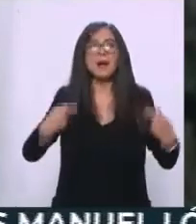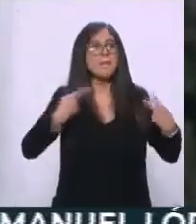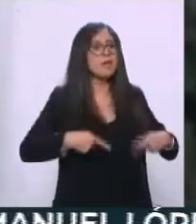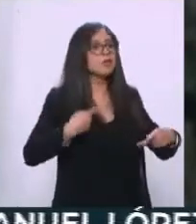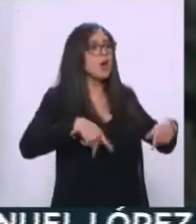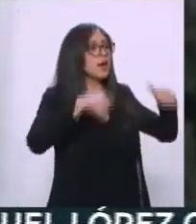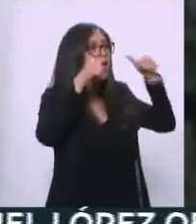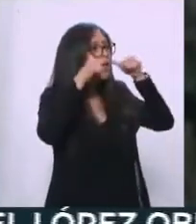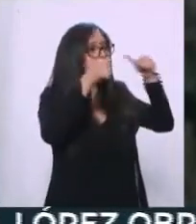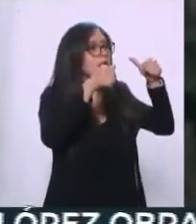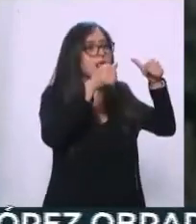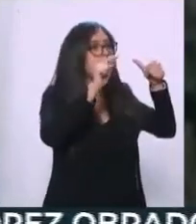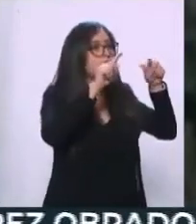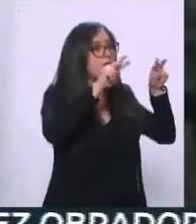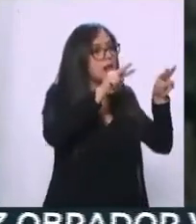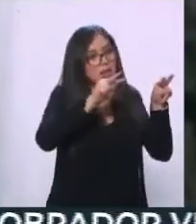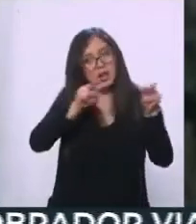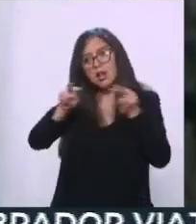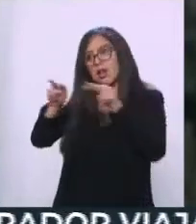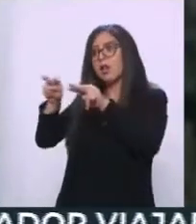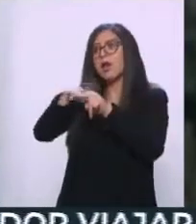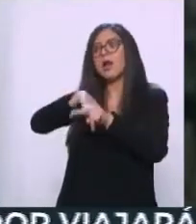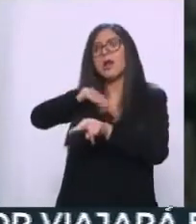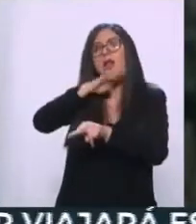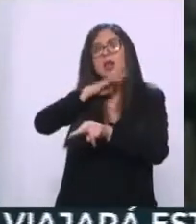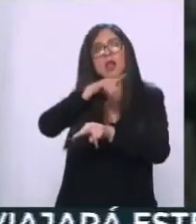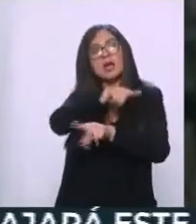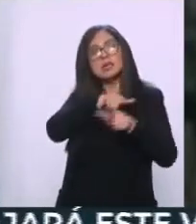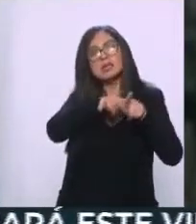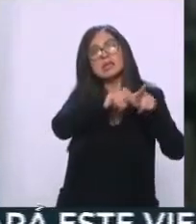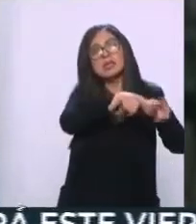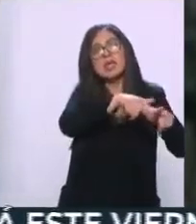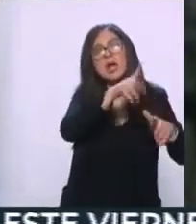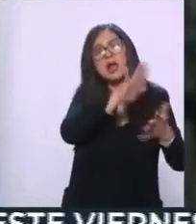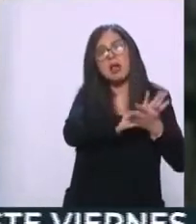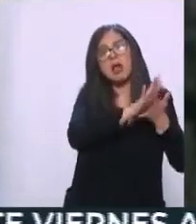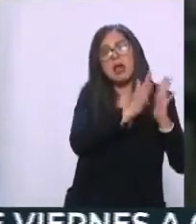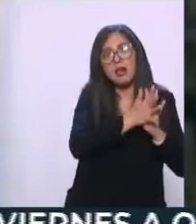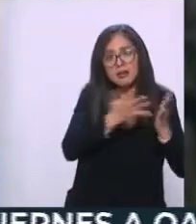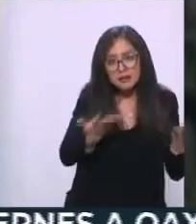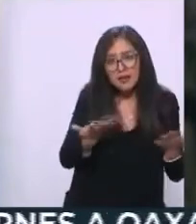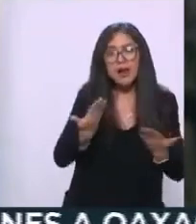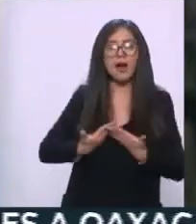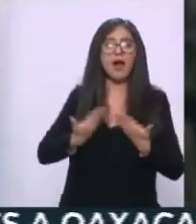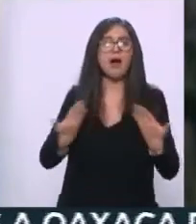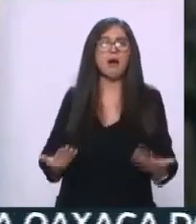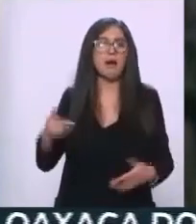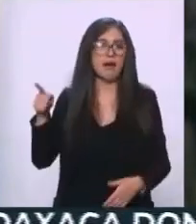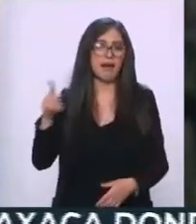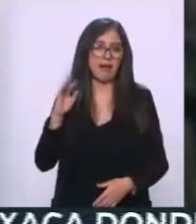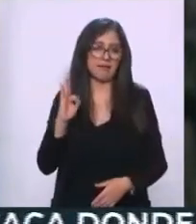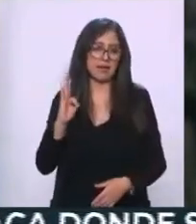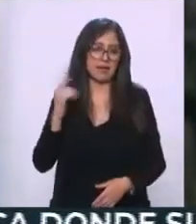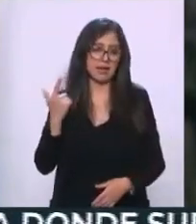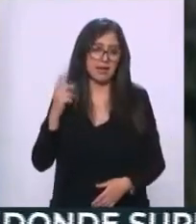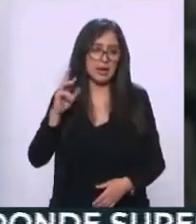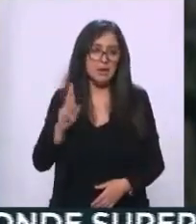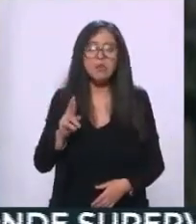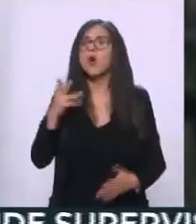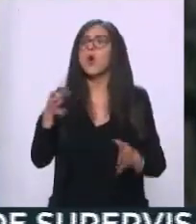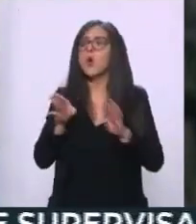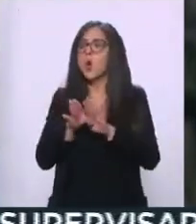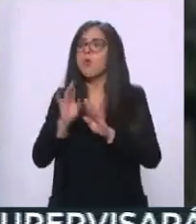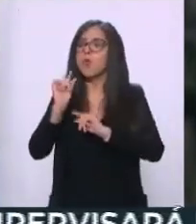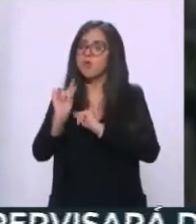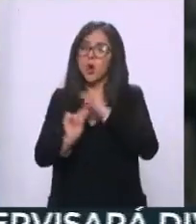Yo creo que en adelante pues todo depende de la manera como la Fiscalía conduzca las investigaciones,